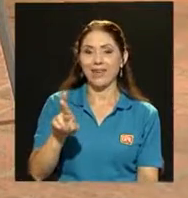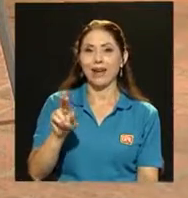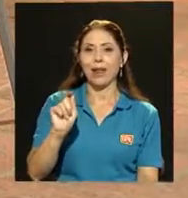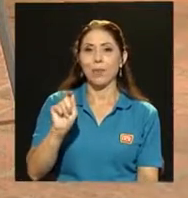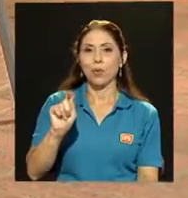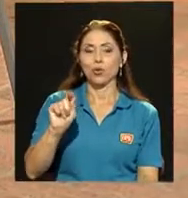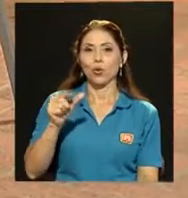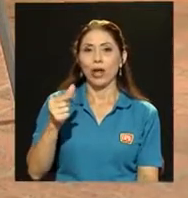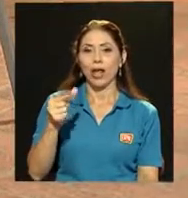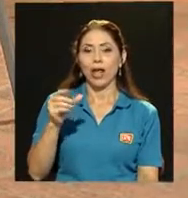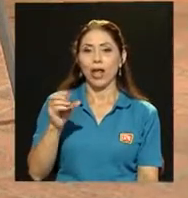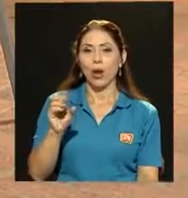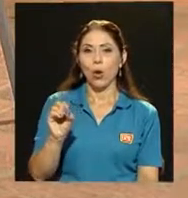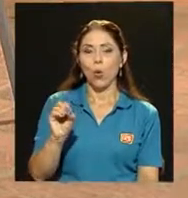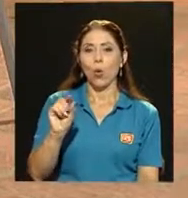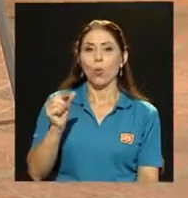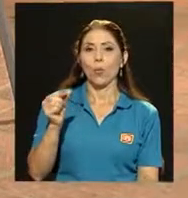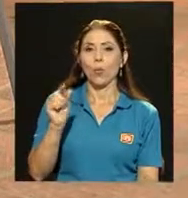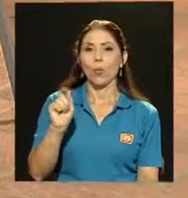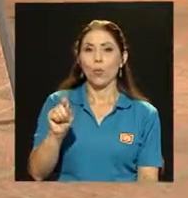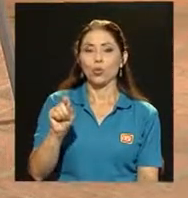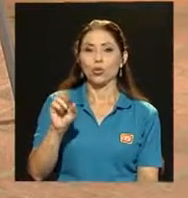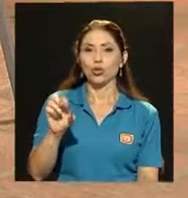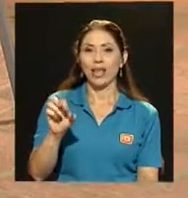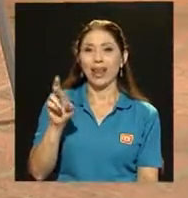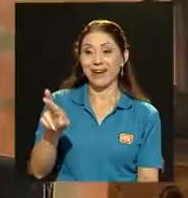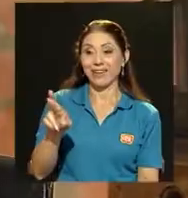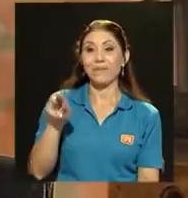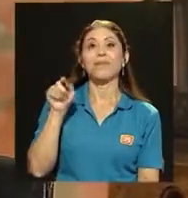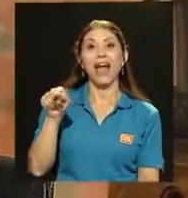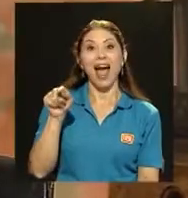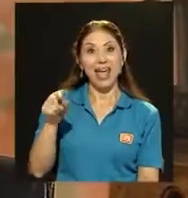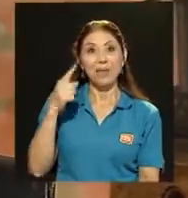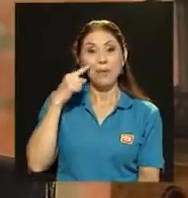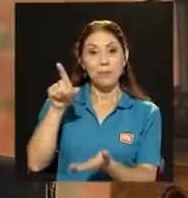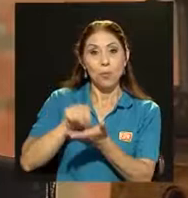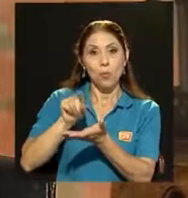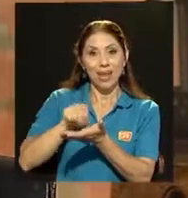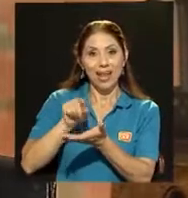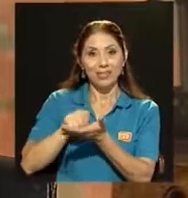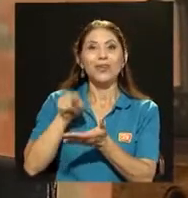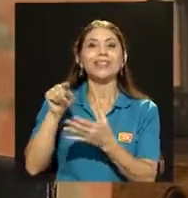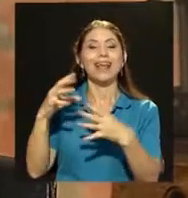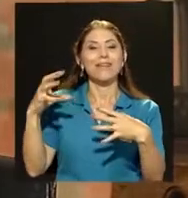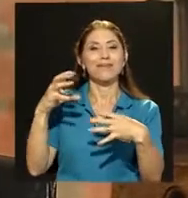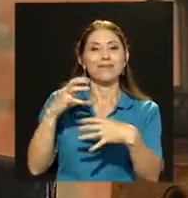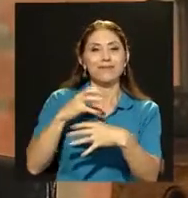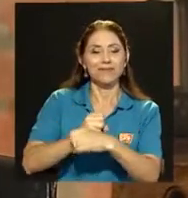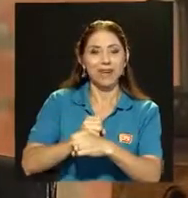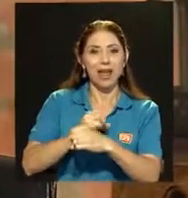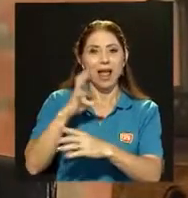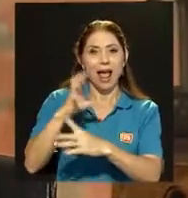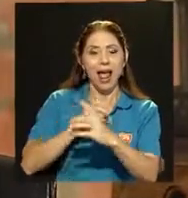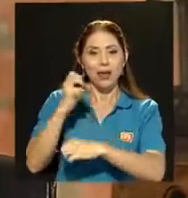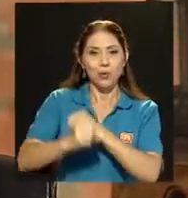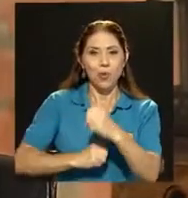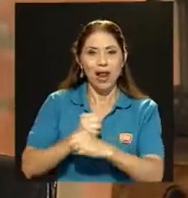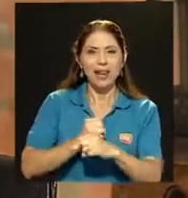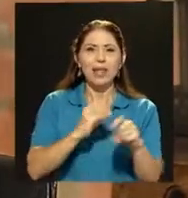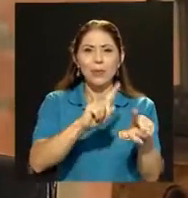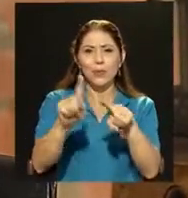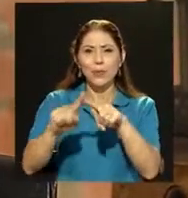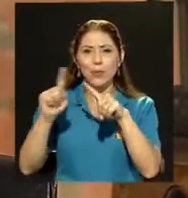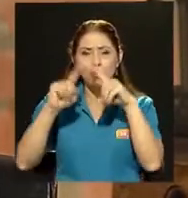www.cgr.go.cr, ahí en nuestro apartado de publicaciones se ubica la memoria anual y muchos otros informes periódicos en